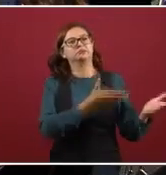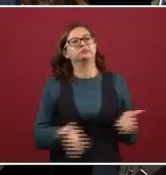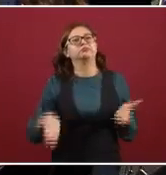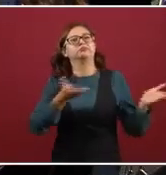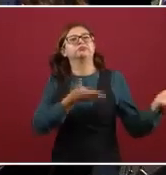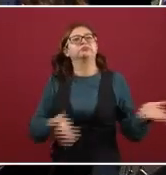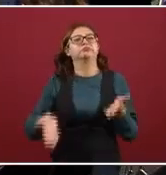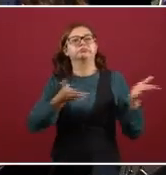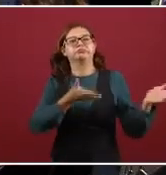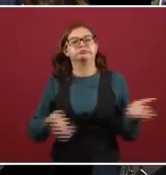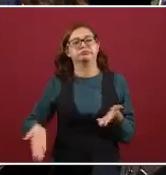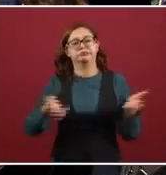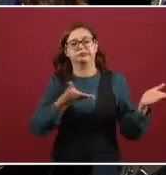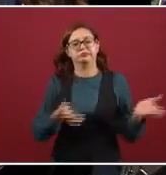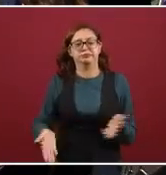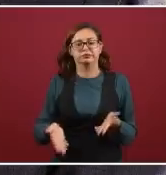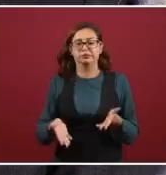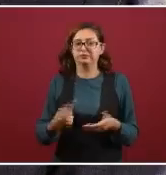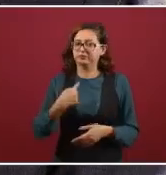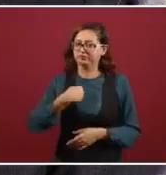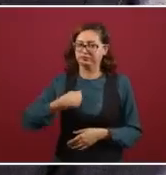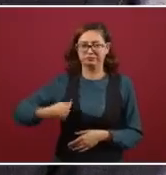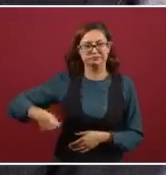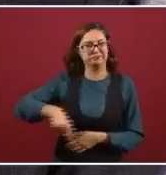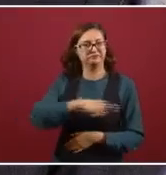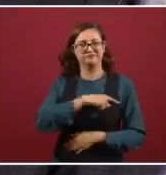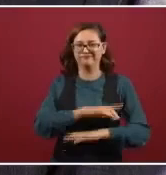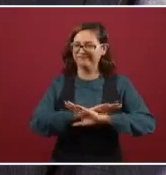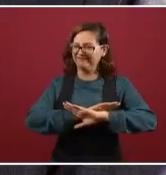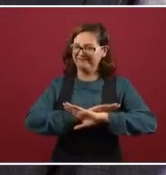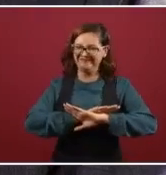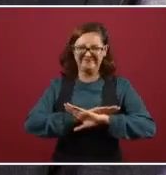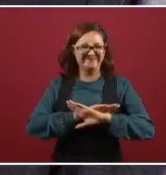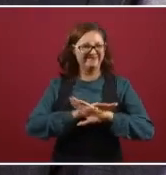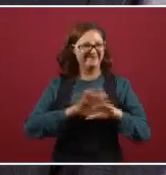régimen, con los gobiernos anteriores. Eso no.